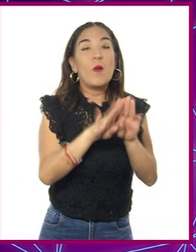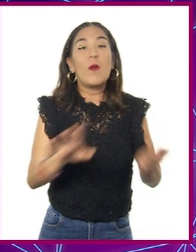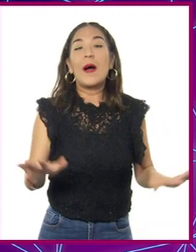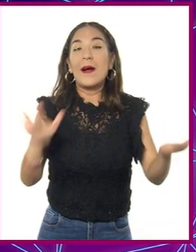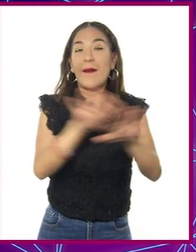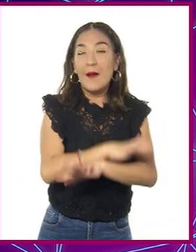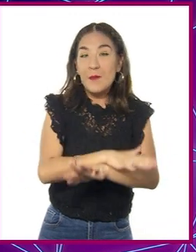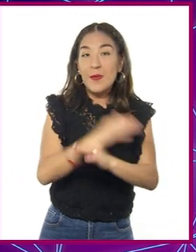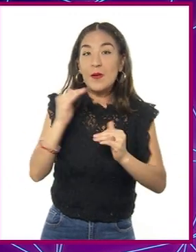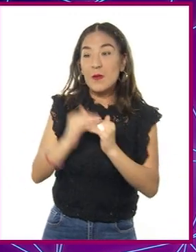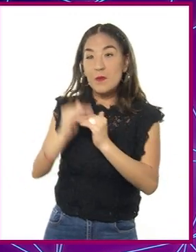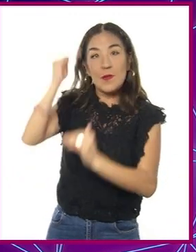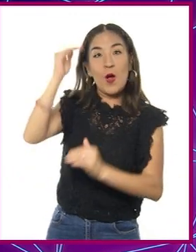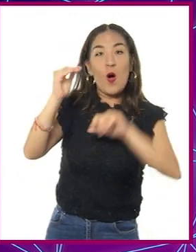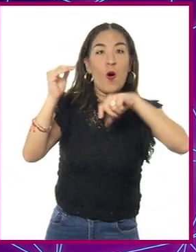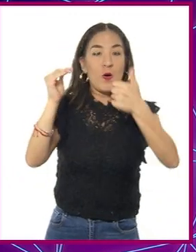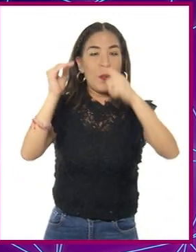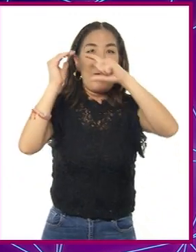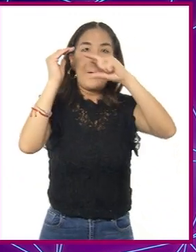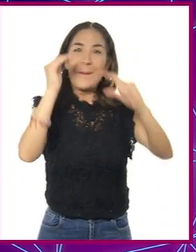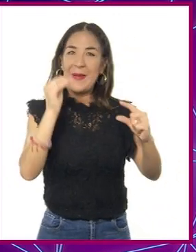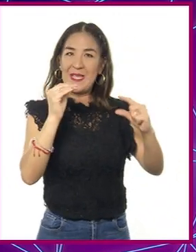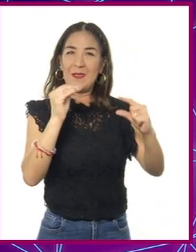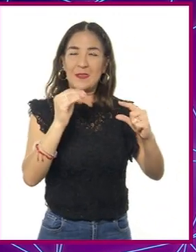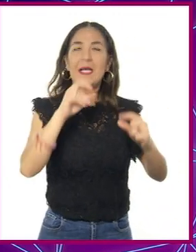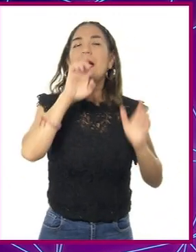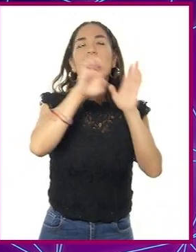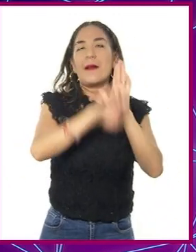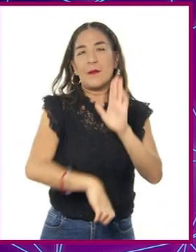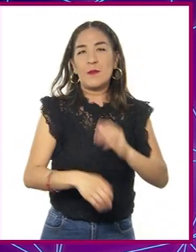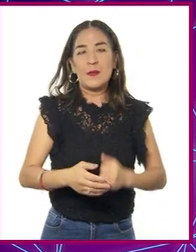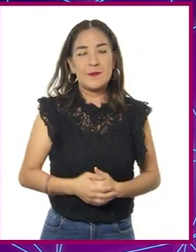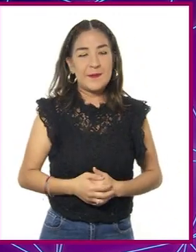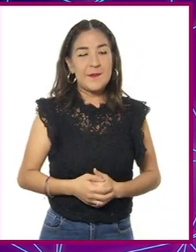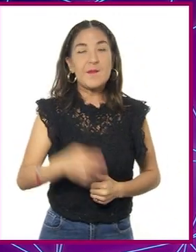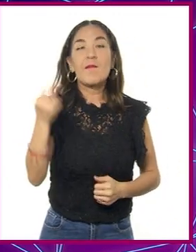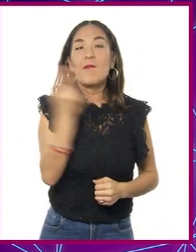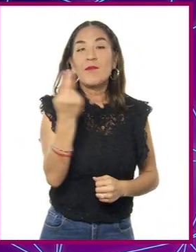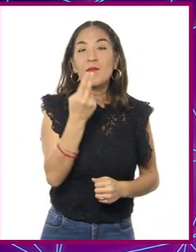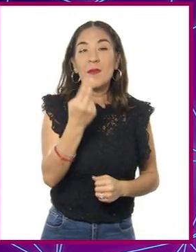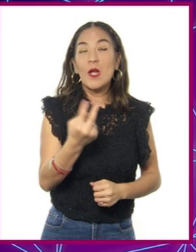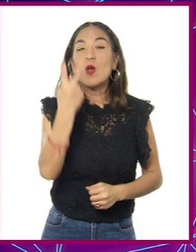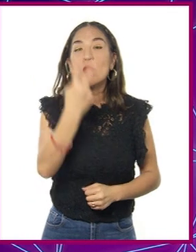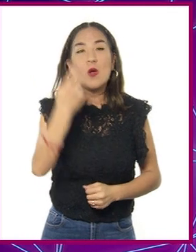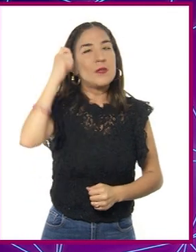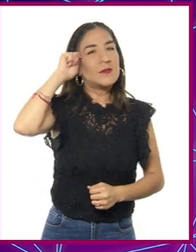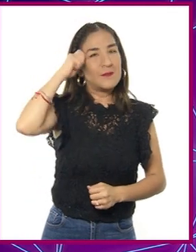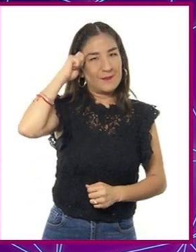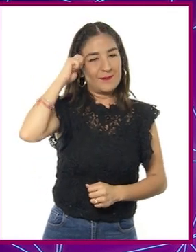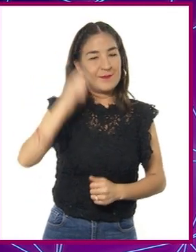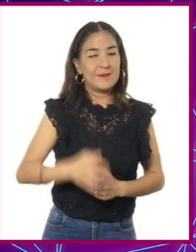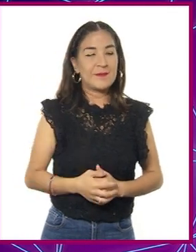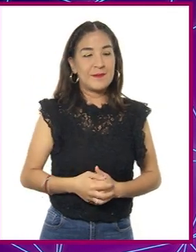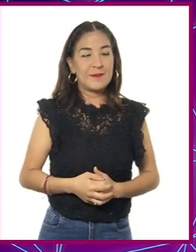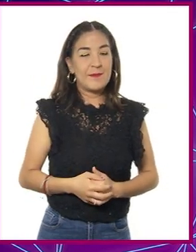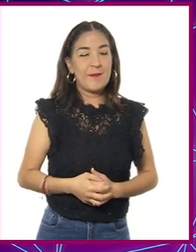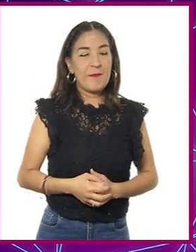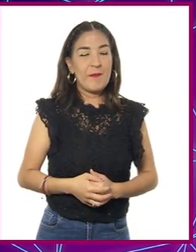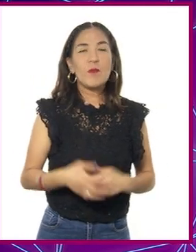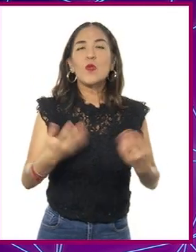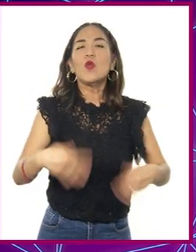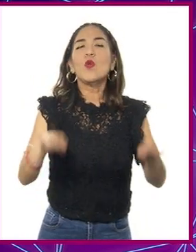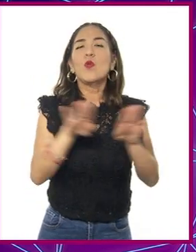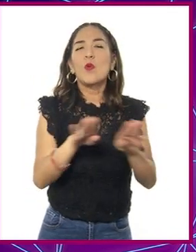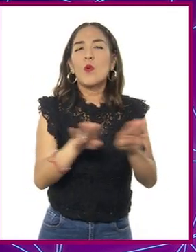la otra disminuye en un mismo factor. Es decir, se necesitan 2 albañiles. ¿Y en qué momento